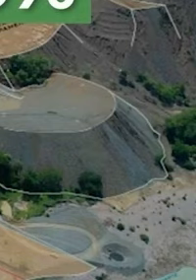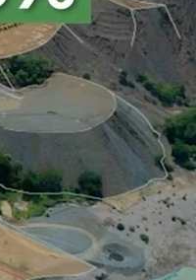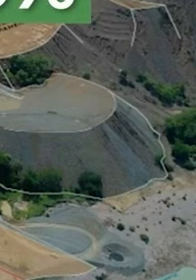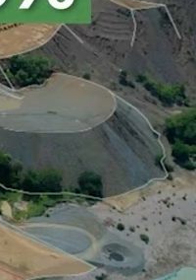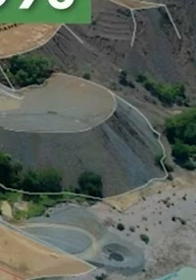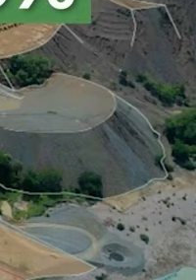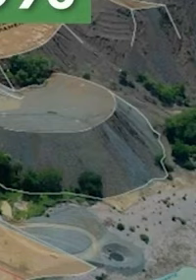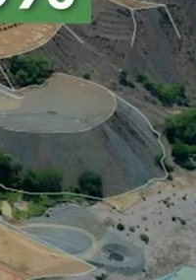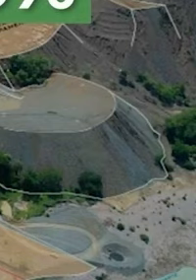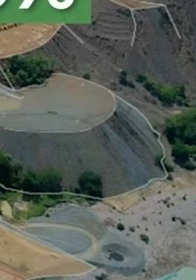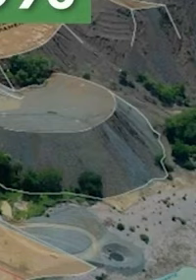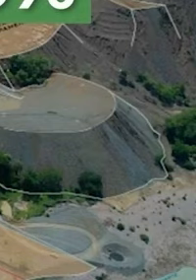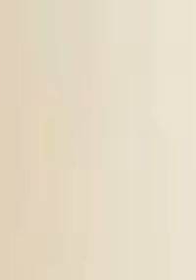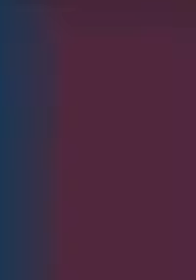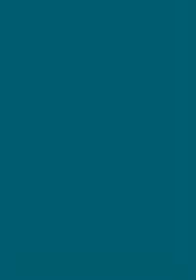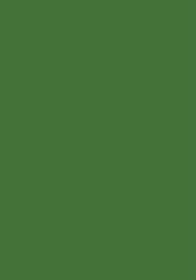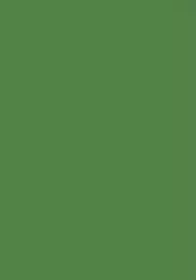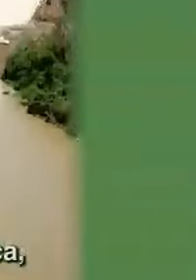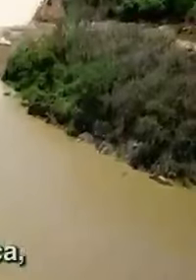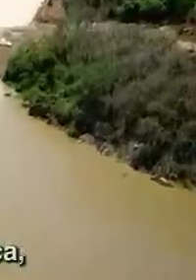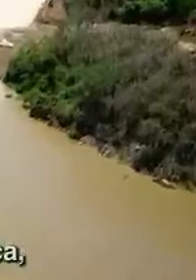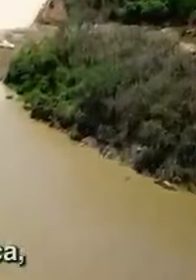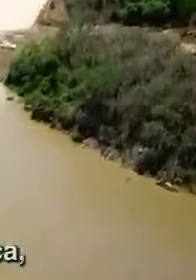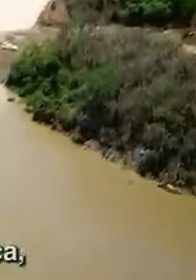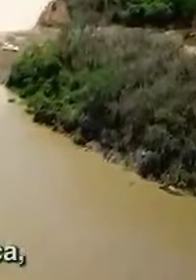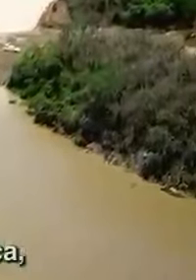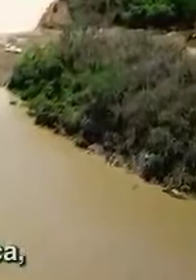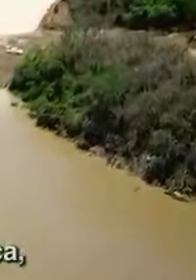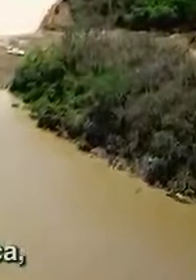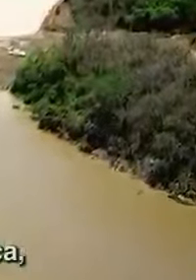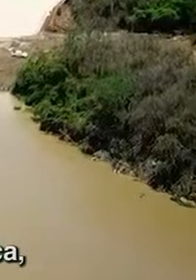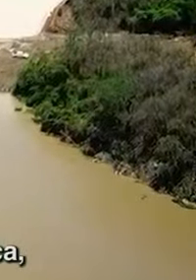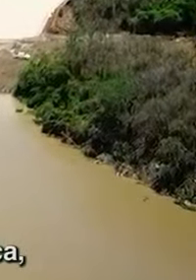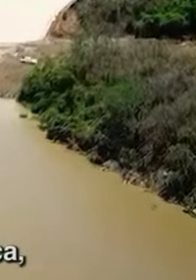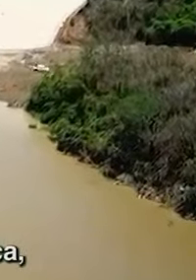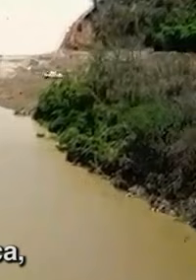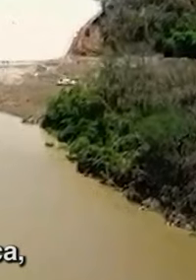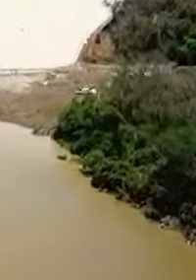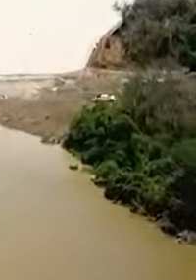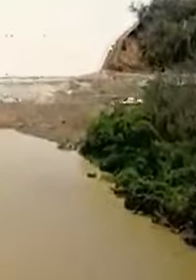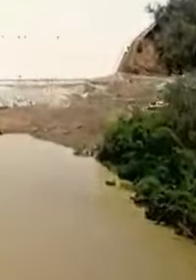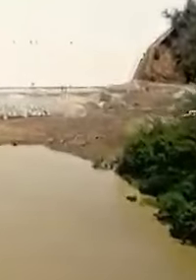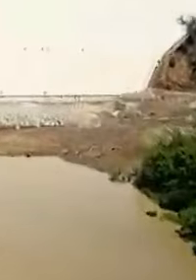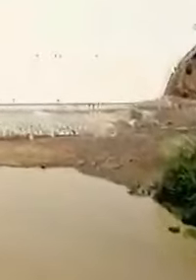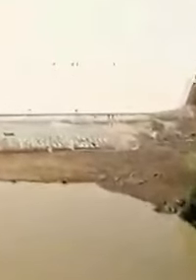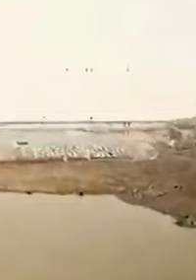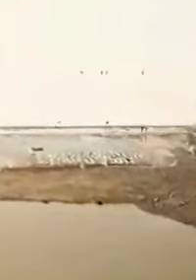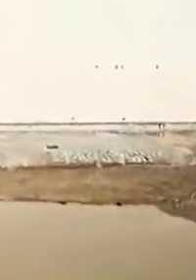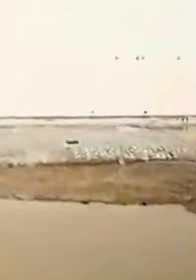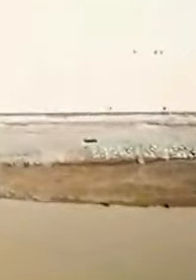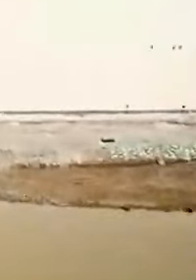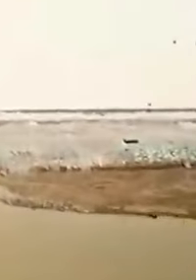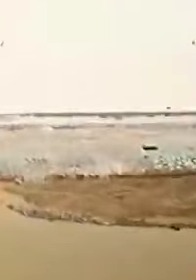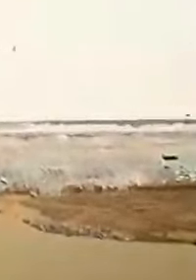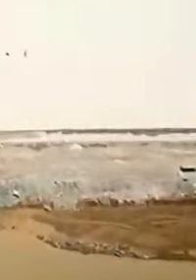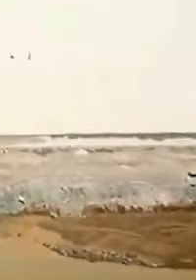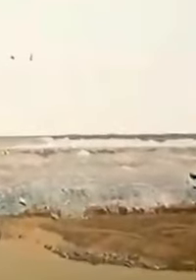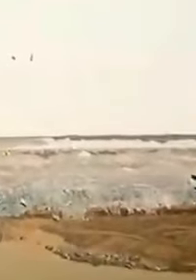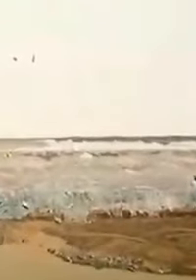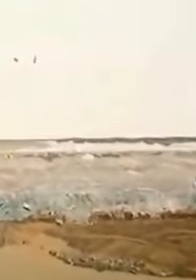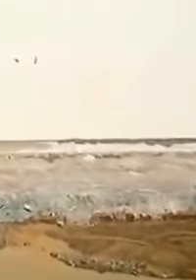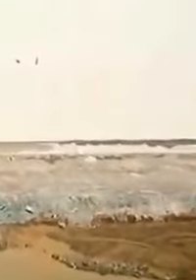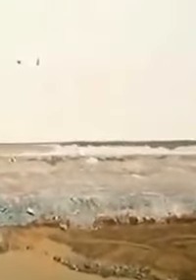del 53.6%. Se concluyó la colocación del material y pantalla plástica. Asimismo, se lleva un avance del